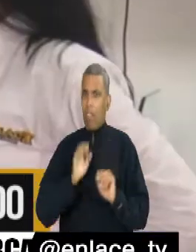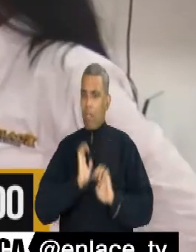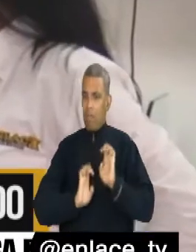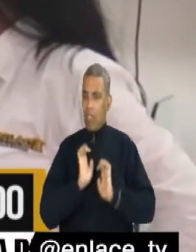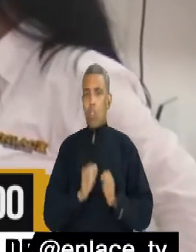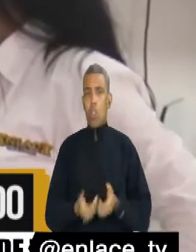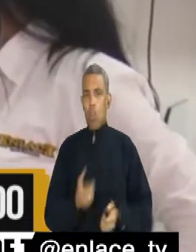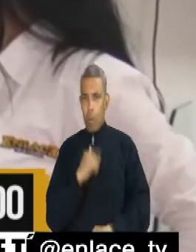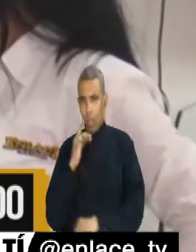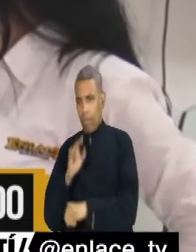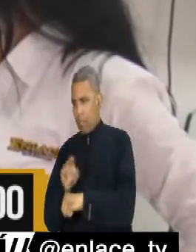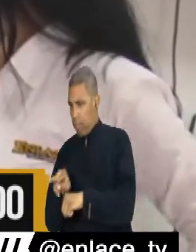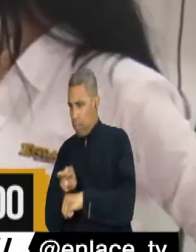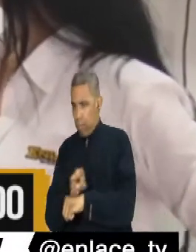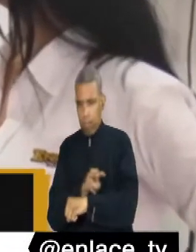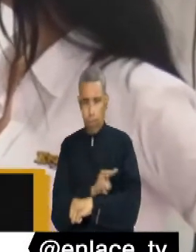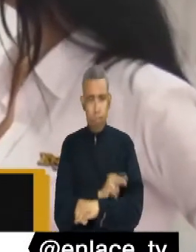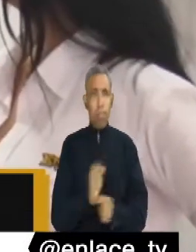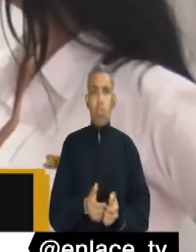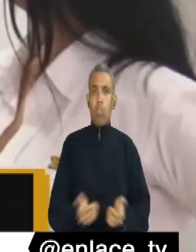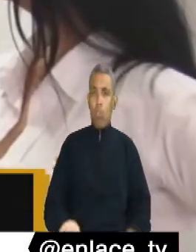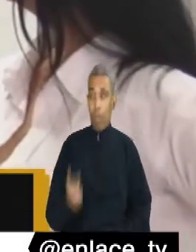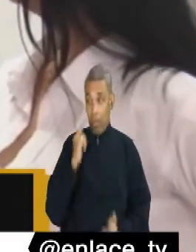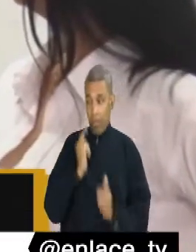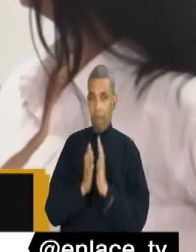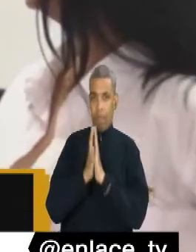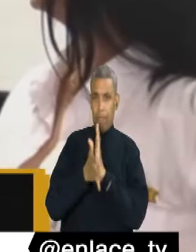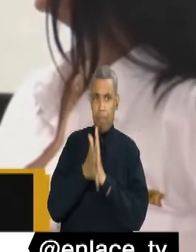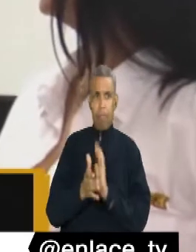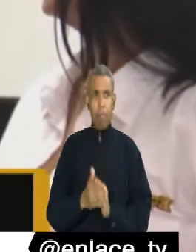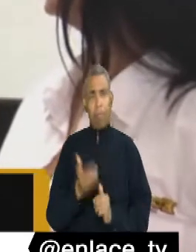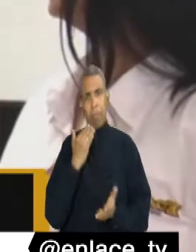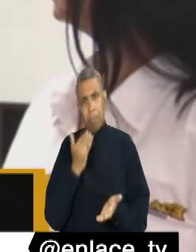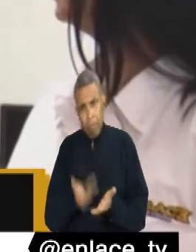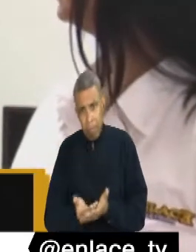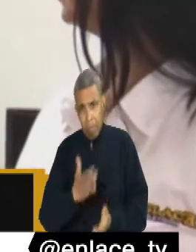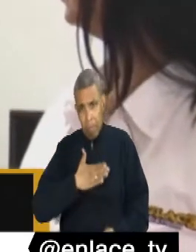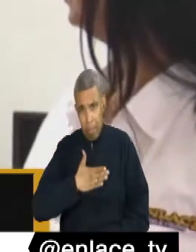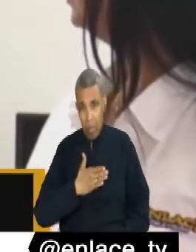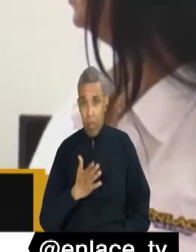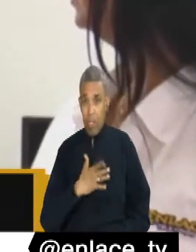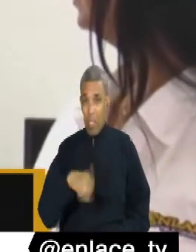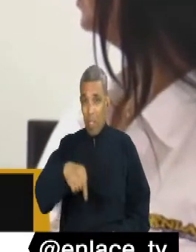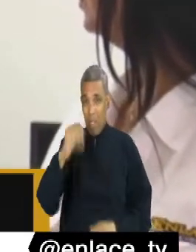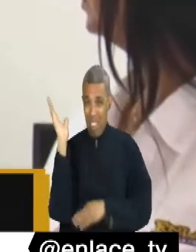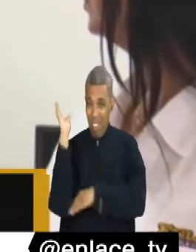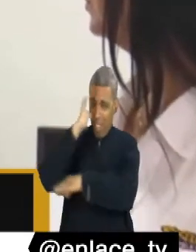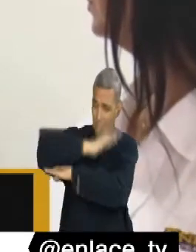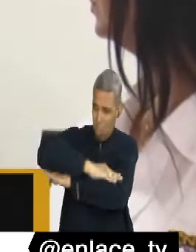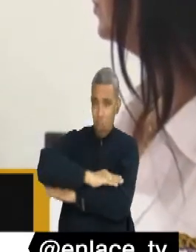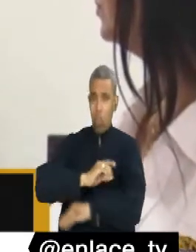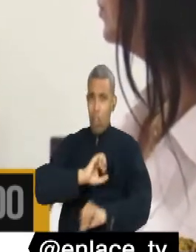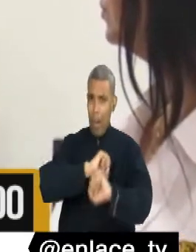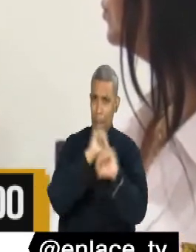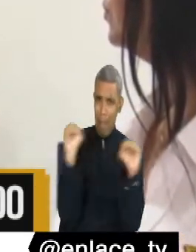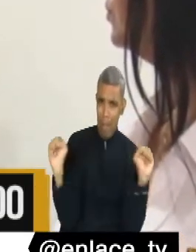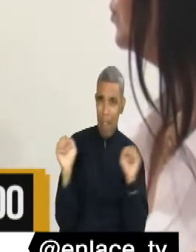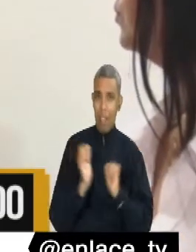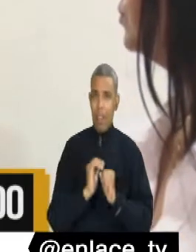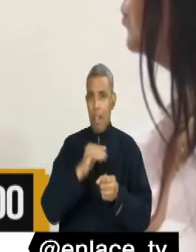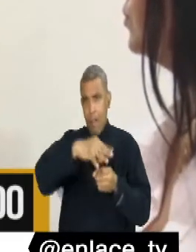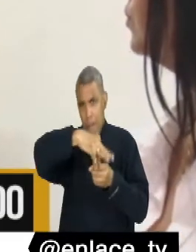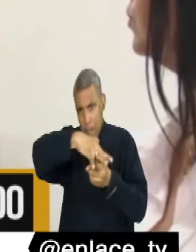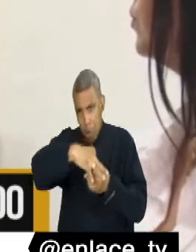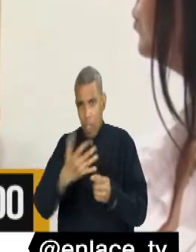Para felicitar al pueblo de Barranca Bermeja por esta jornada de democrática que se presentó el día de hoy. Desde por la mañana nosotros con los